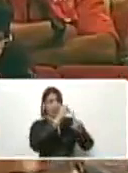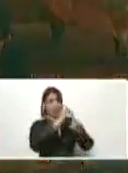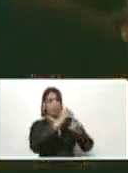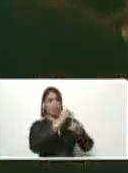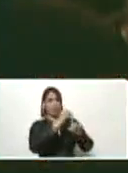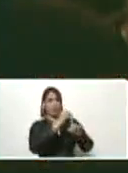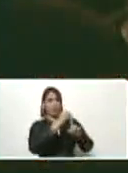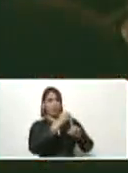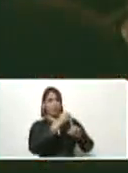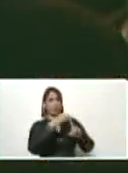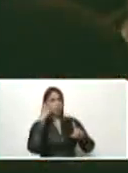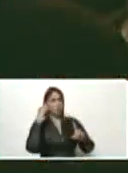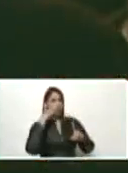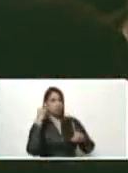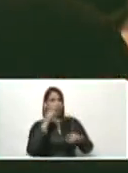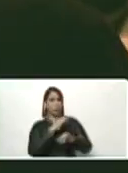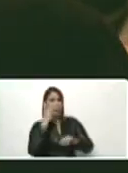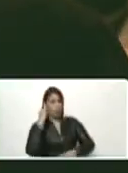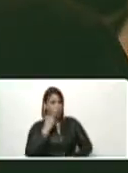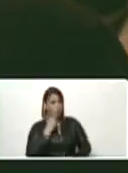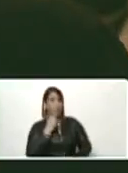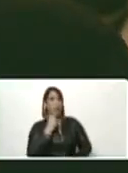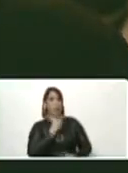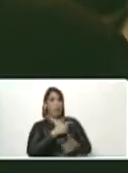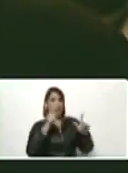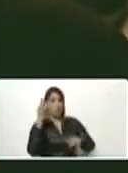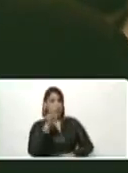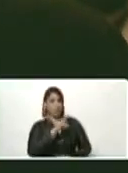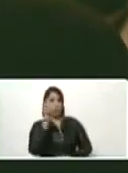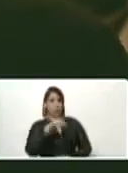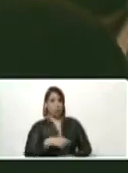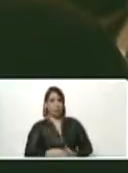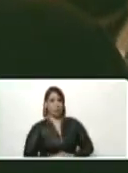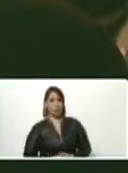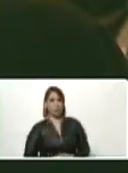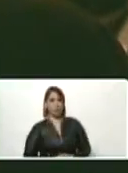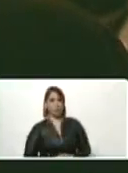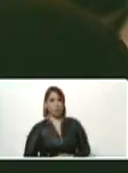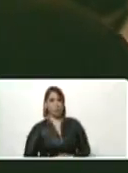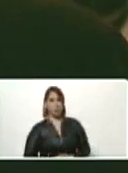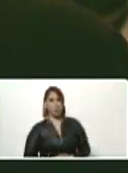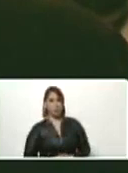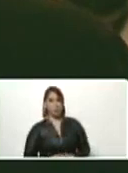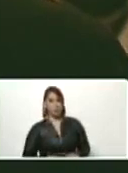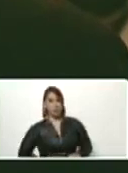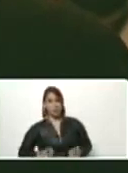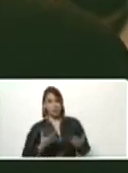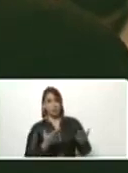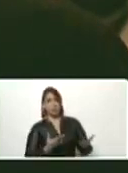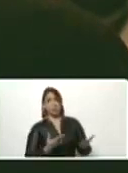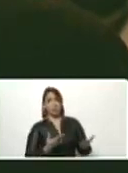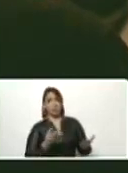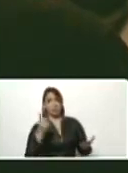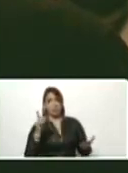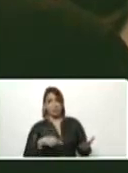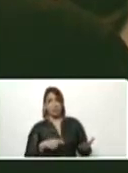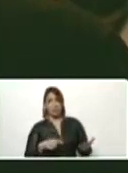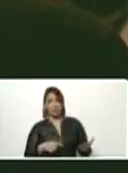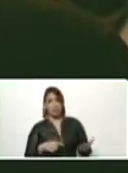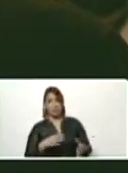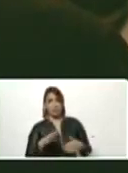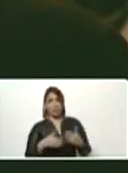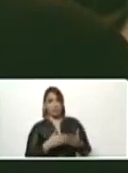la liberación no solamente de Venezuela, sino en sendas cartas, una enviada nada más y nada menos que